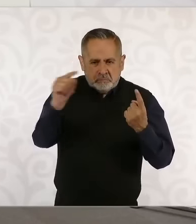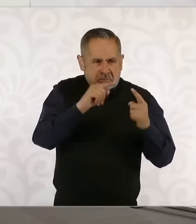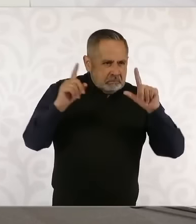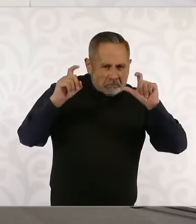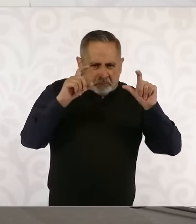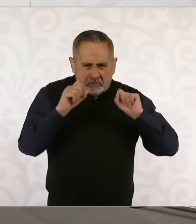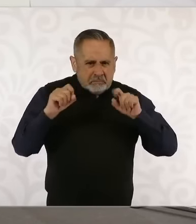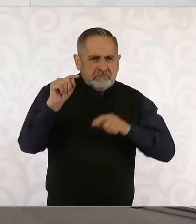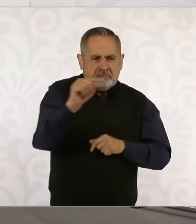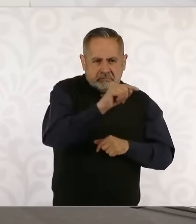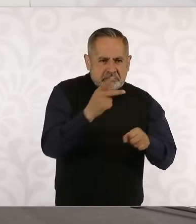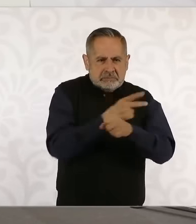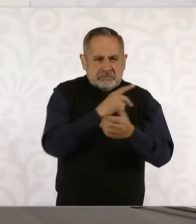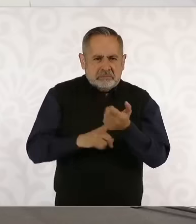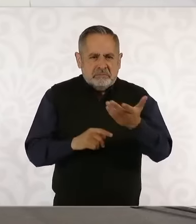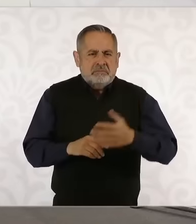gráficas